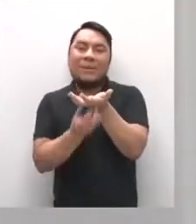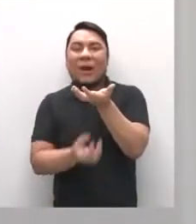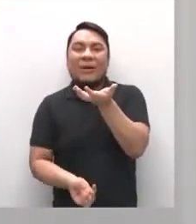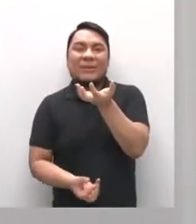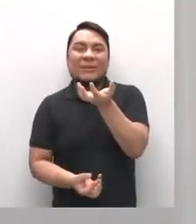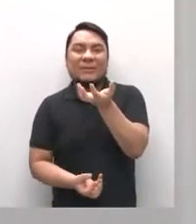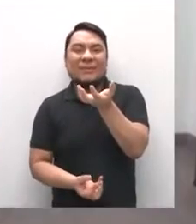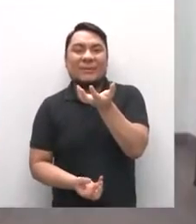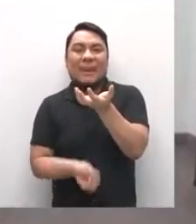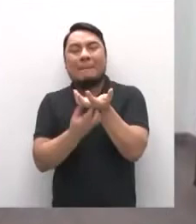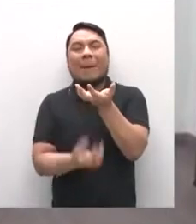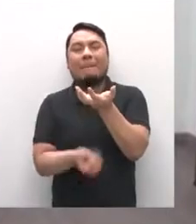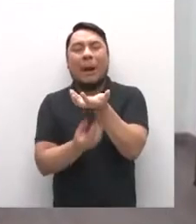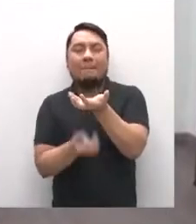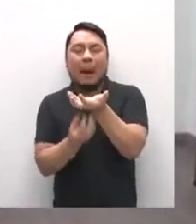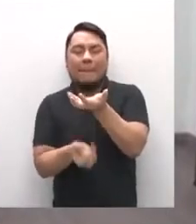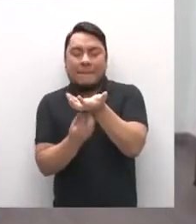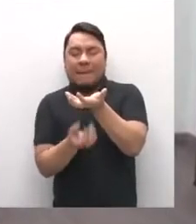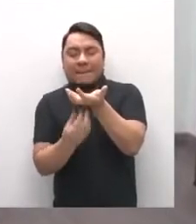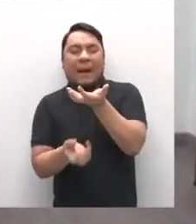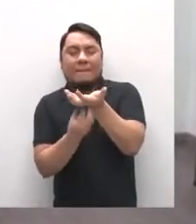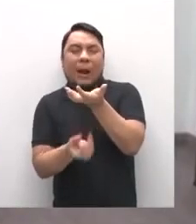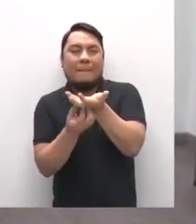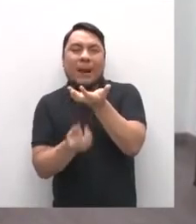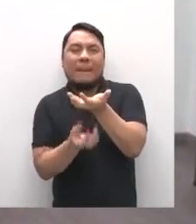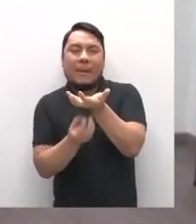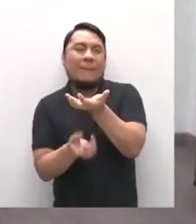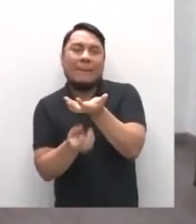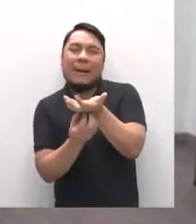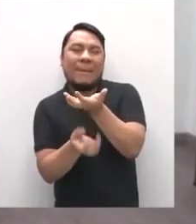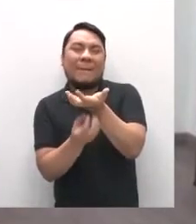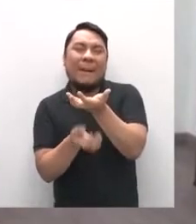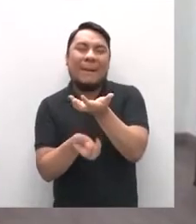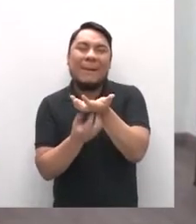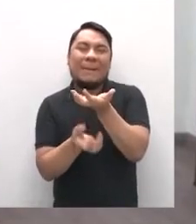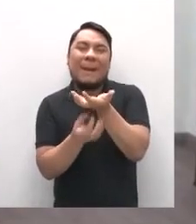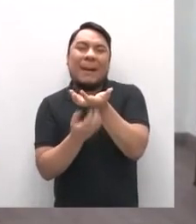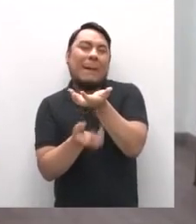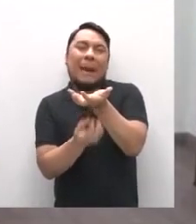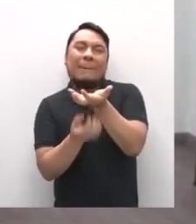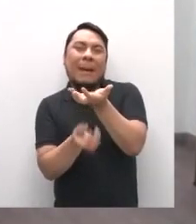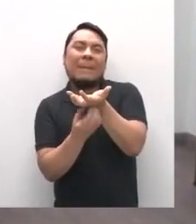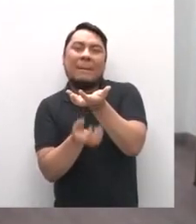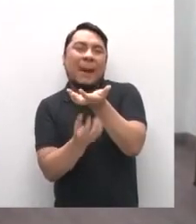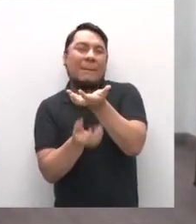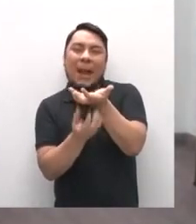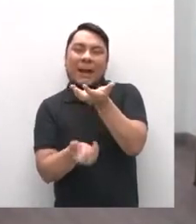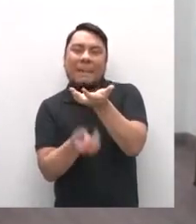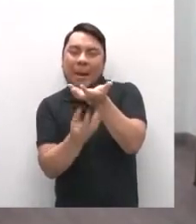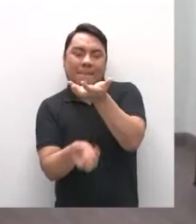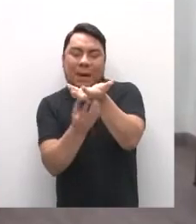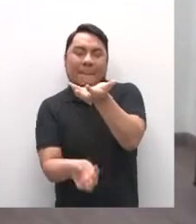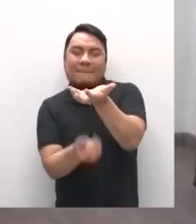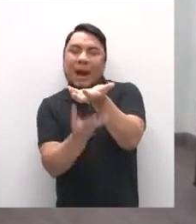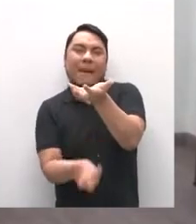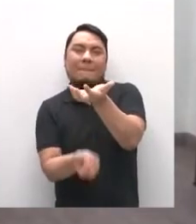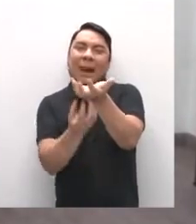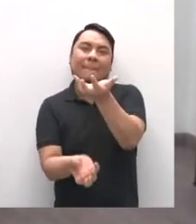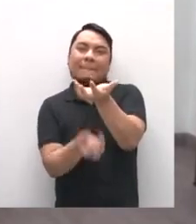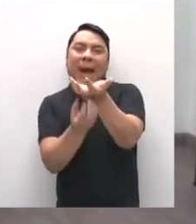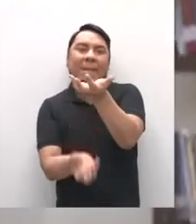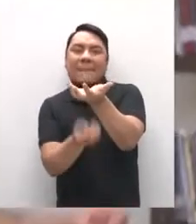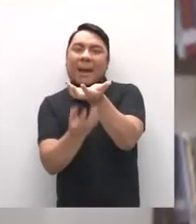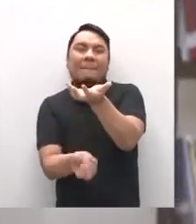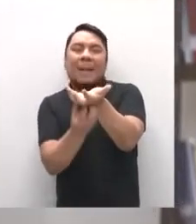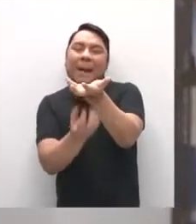¡Pa! ¡Pa! ¡Pa! ¡Pa! ¡Pa! ¡Pa! ¡Pa! ¡Pa! ¡Pa! ¡Pa! ¡Pa! ¡Pa! ¡Pa! ¡Pa! ¡Pa! ¡Pa! ¡Pa! ¡Pa! ¡Pa! ¡Pa! ¡Pa! ¡Pa! ¡Pa! ¡Pa! ¡Pa! ¡Pa! ¡Pa! ¡Pa! ¡Pa! ¡Pa! ¡Pa! ¡Pa! ¡Pa!